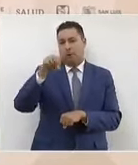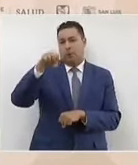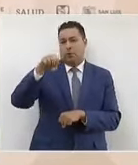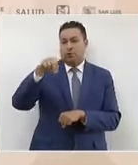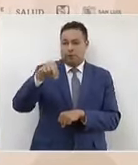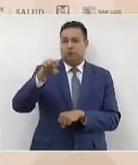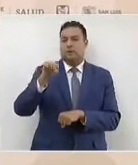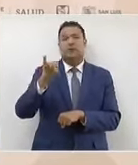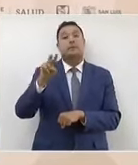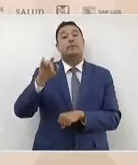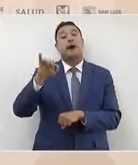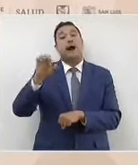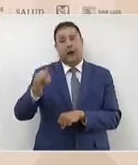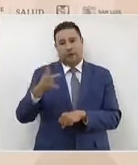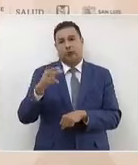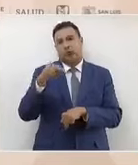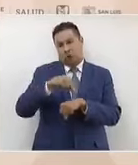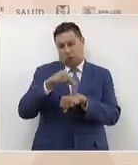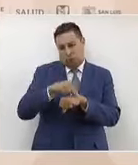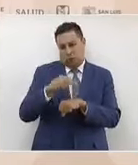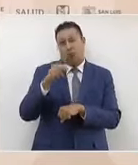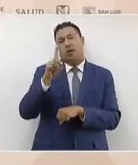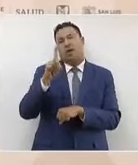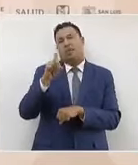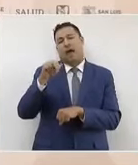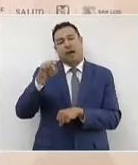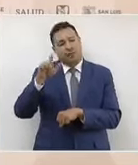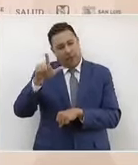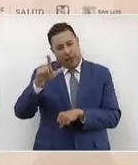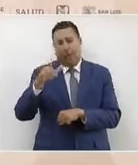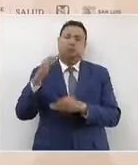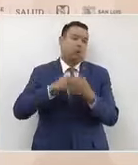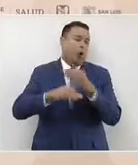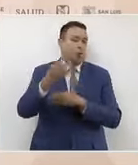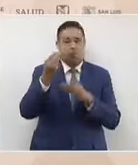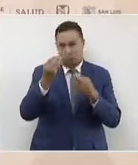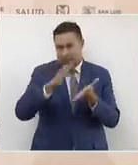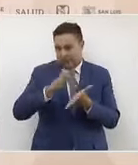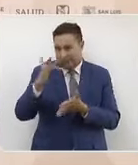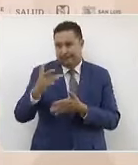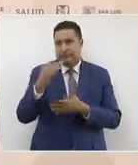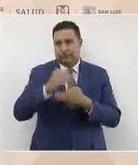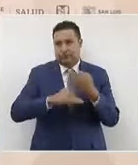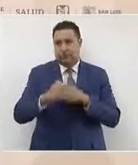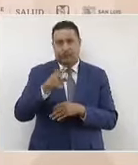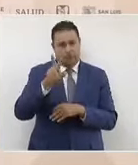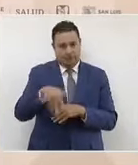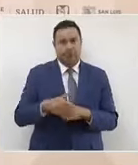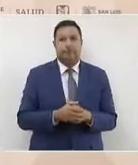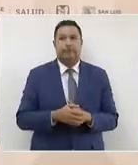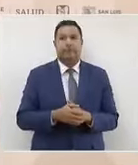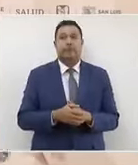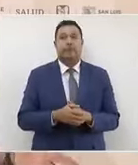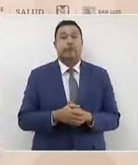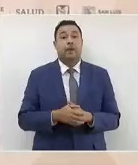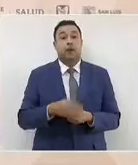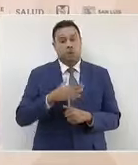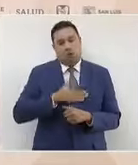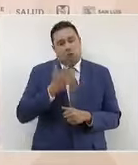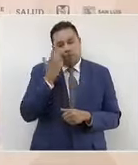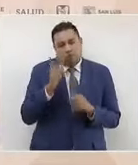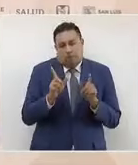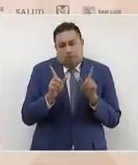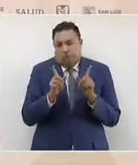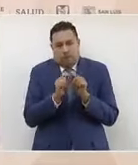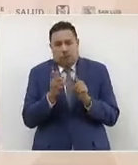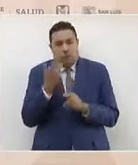ustedes, doctor Daniel Acosta, a todos muchas, muchas gracias. Yo quiero ser muy breve y solamente hacer un planteamiento a